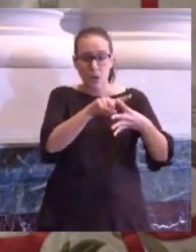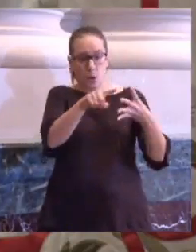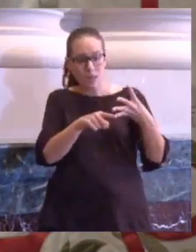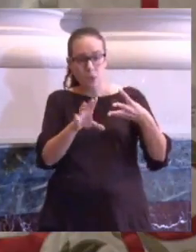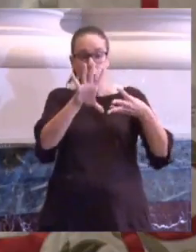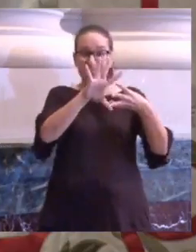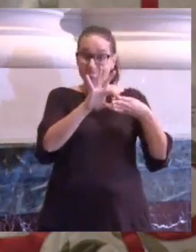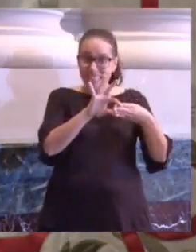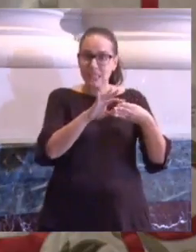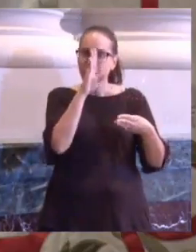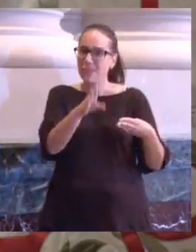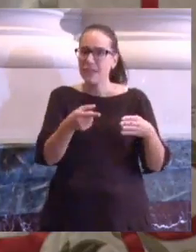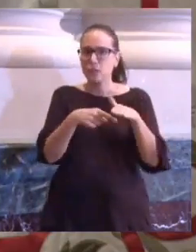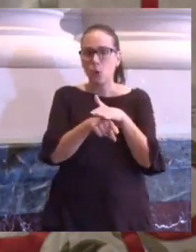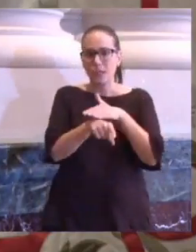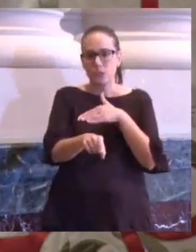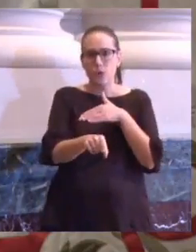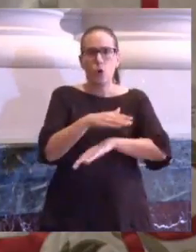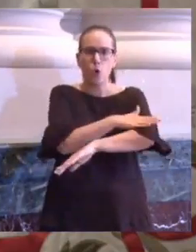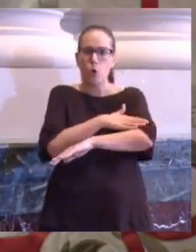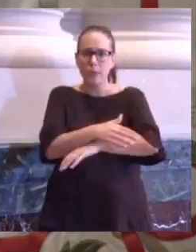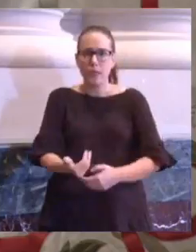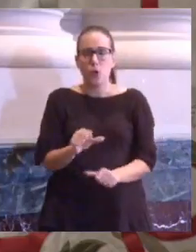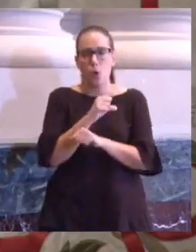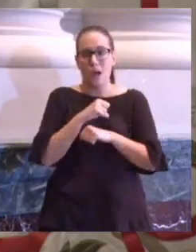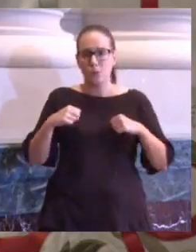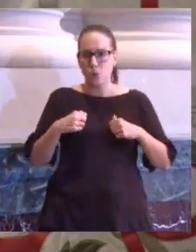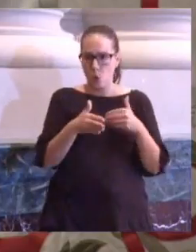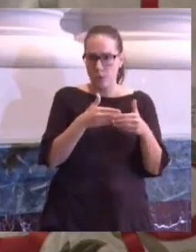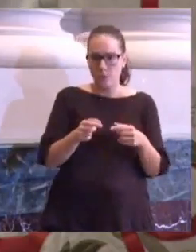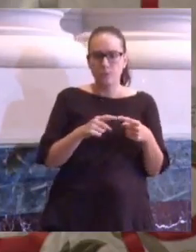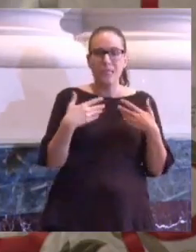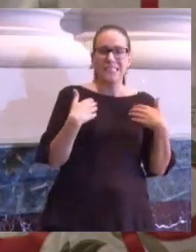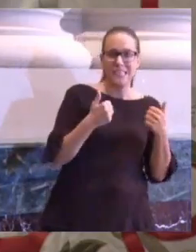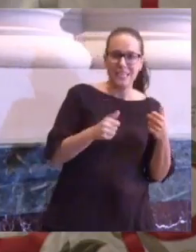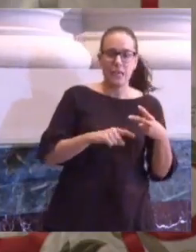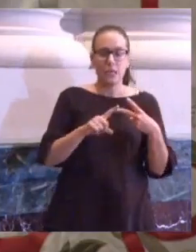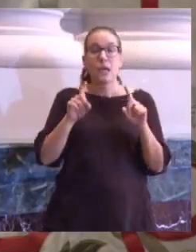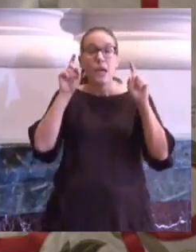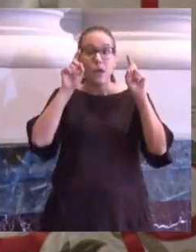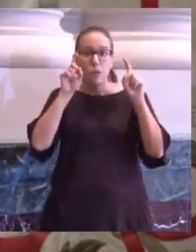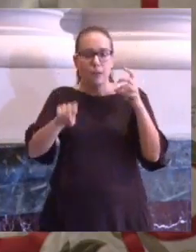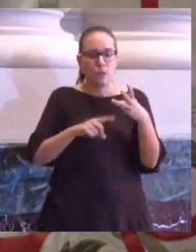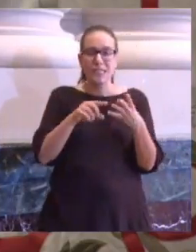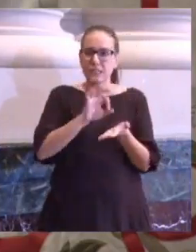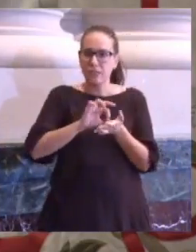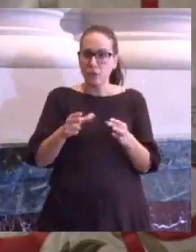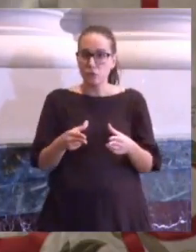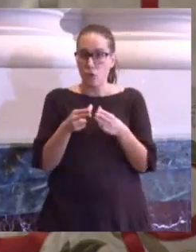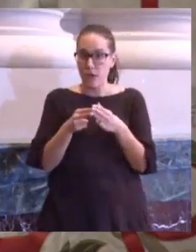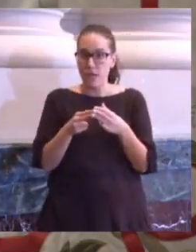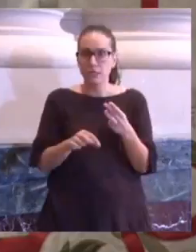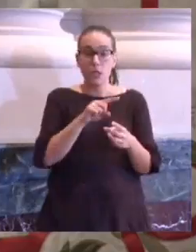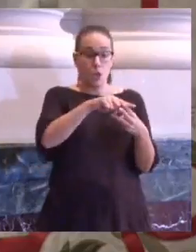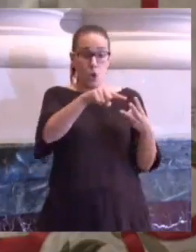directamente nosotros, los gobiernos autonómicos, la sanidad, la educación y los servicios sociales. Pero, sin